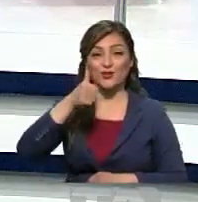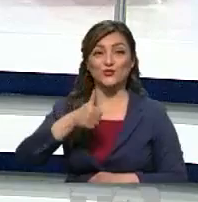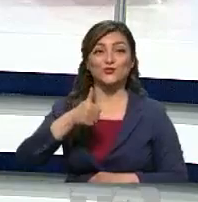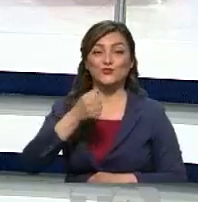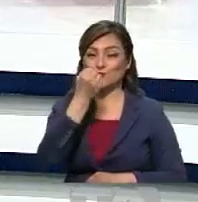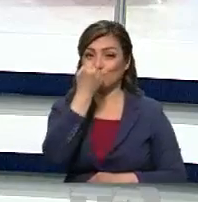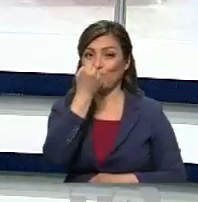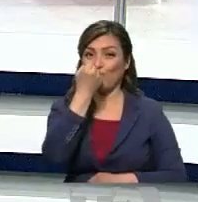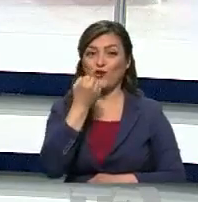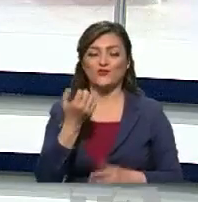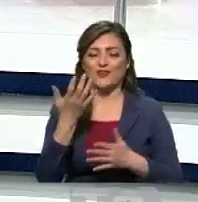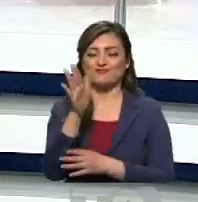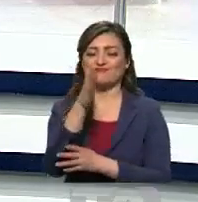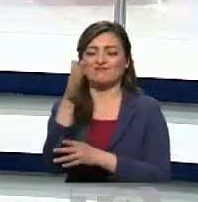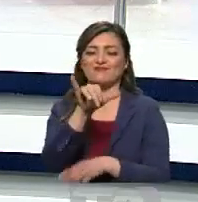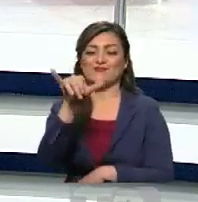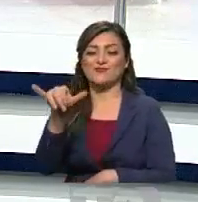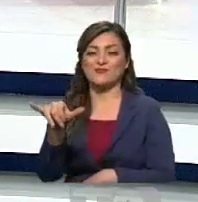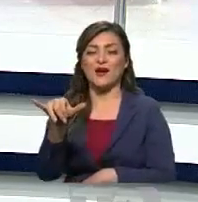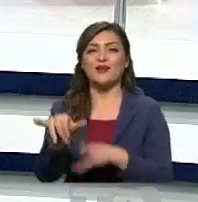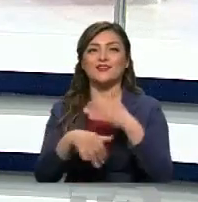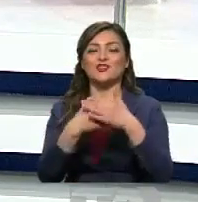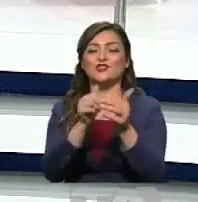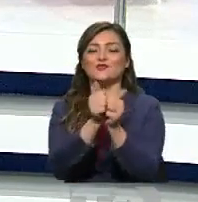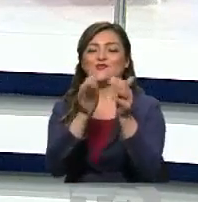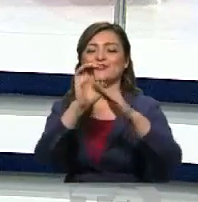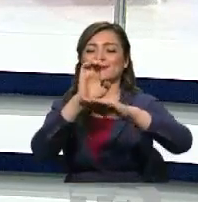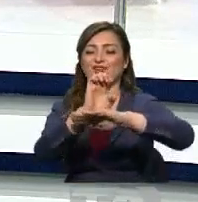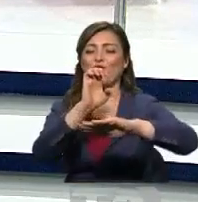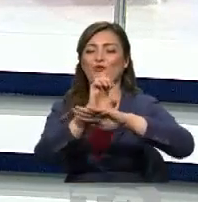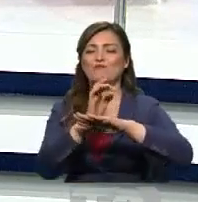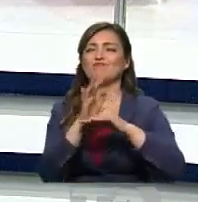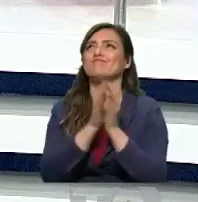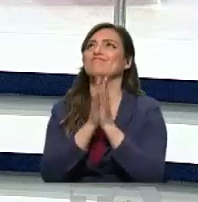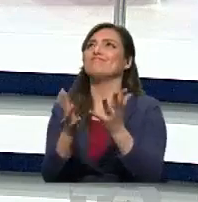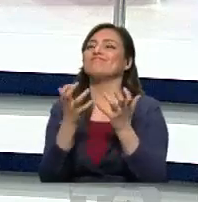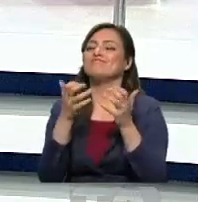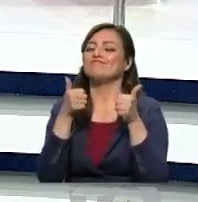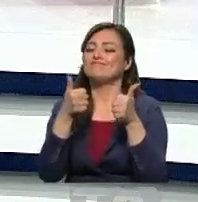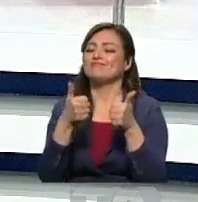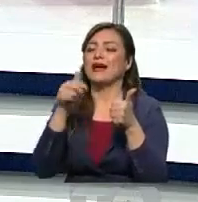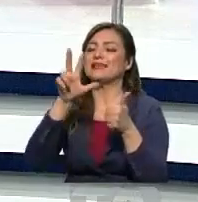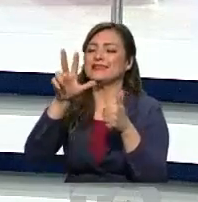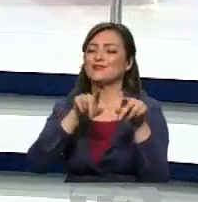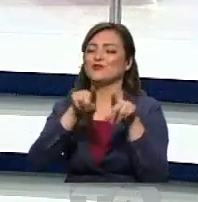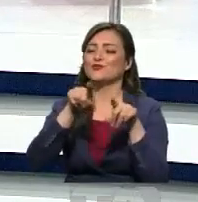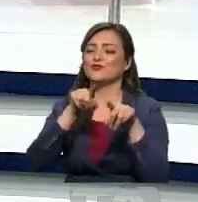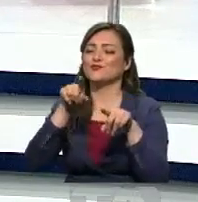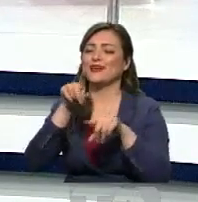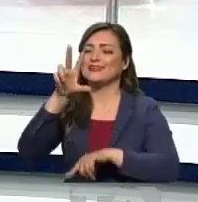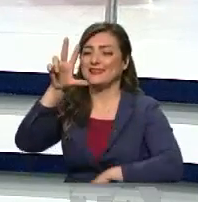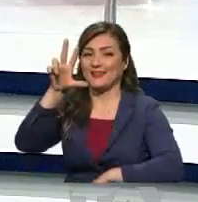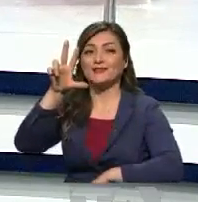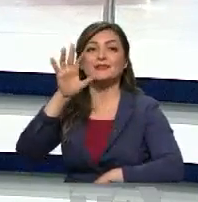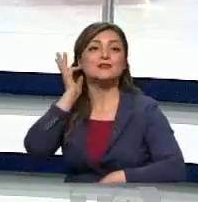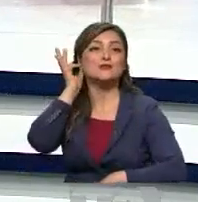Deseándole que les vaya muy bien a nuestros compatriotas y justamente tres de nuestros atletas compitieron esta madrugada y entre ellos la